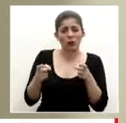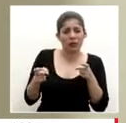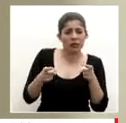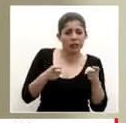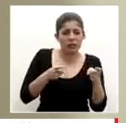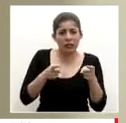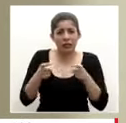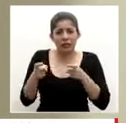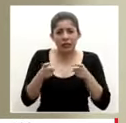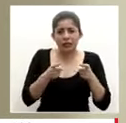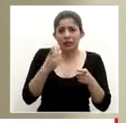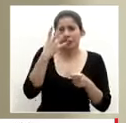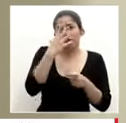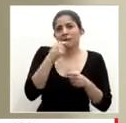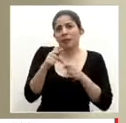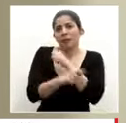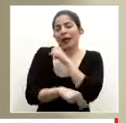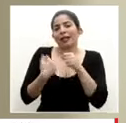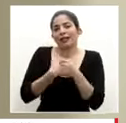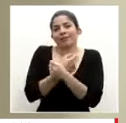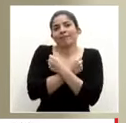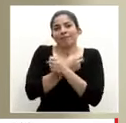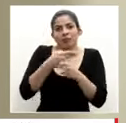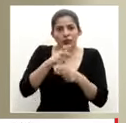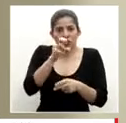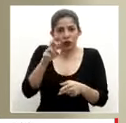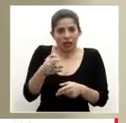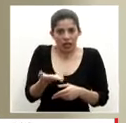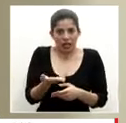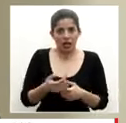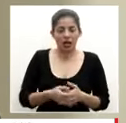sosteniendo ese hermoso país que tanto queremos, que se llama Costa Rica.